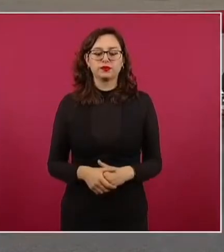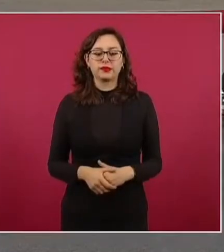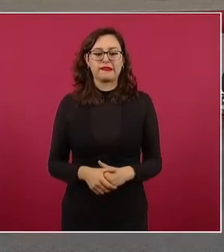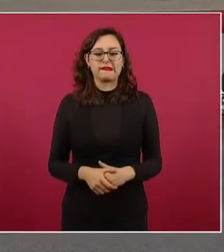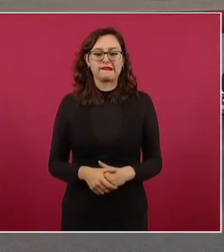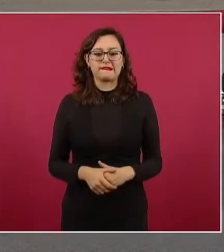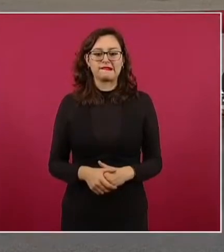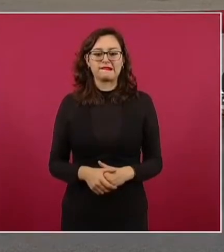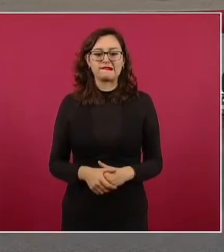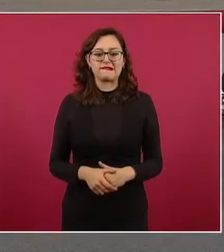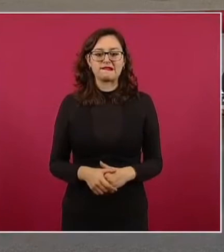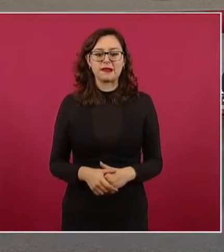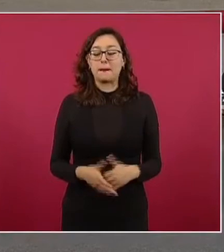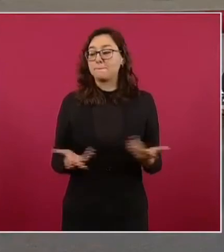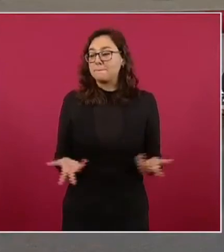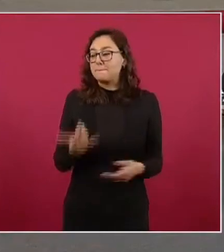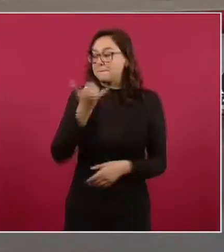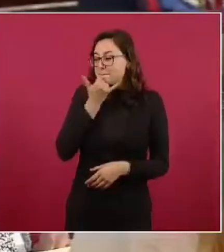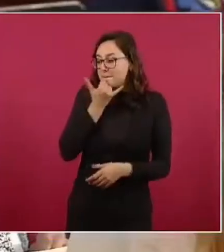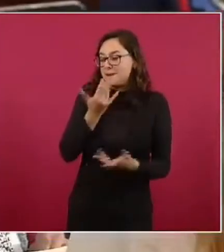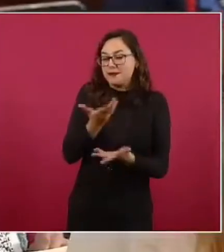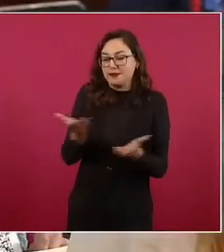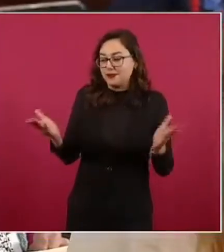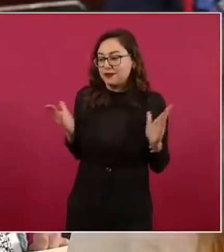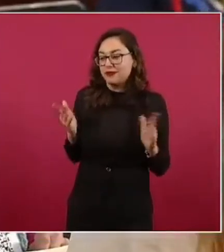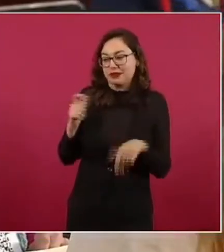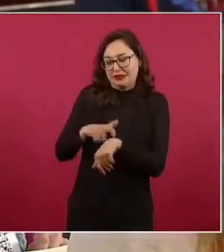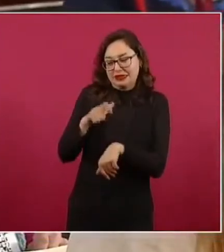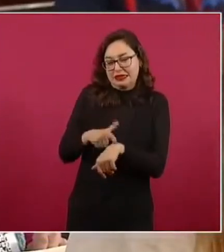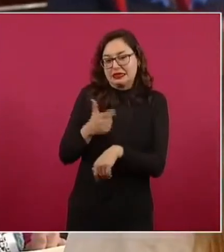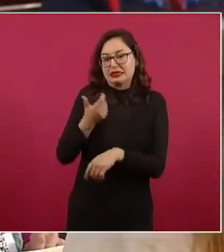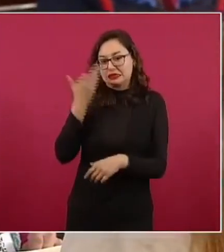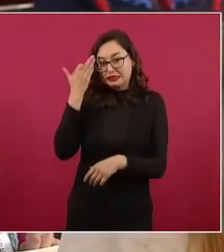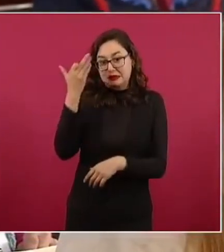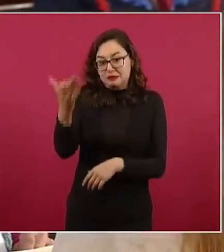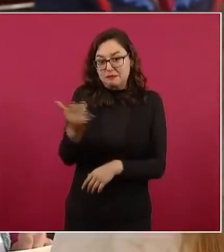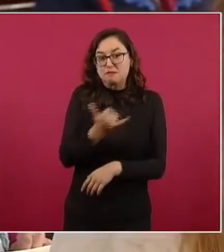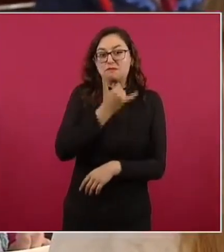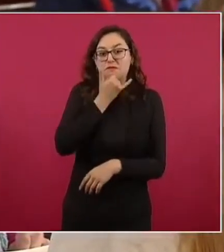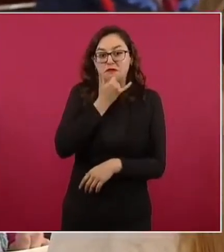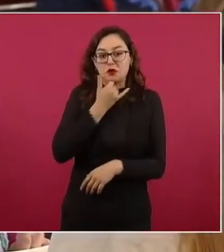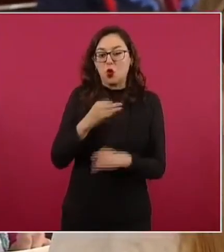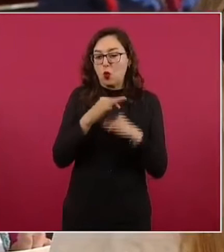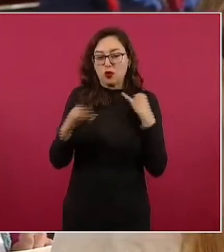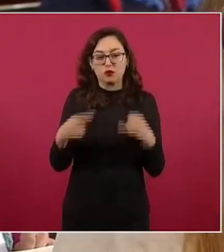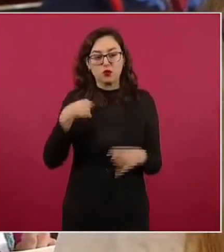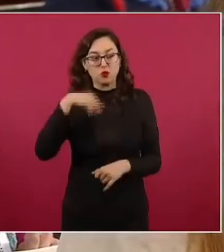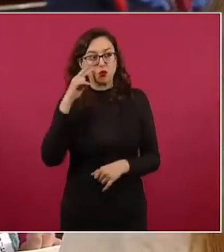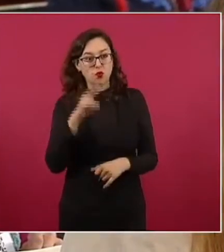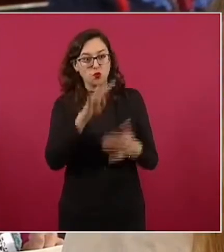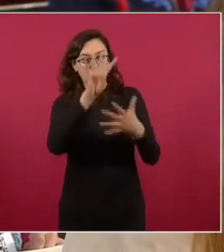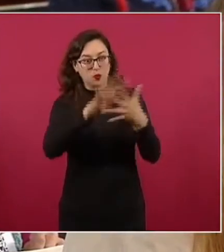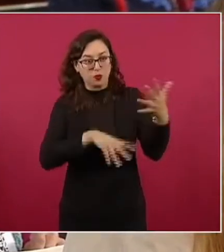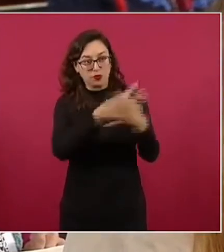Presidente, colegas, les agradezco el tiempo. Por última cosa, noté en la tabla detenidos,